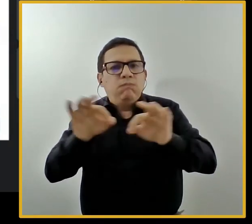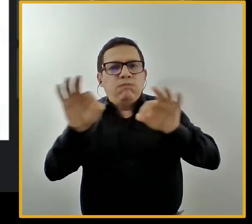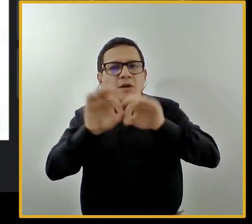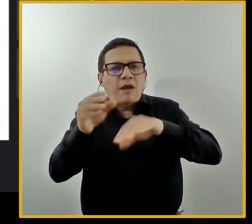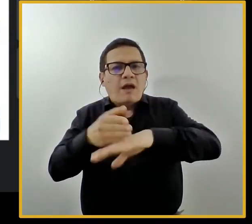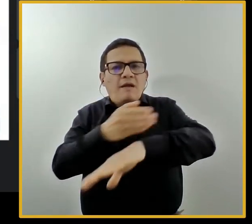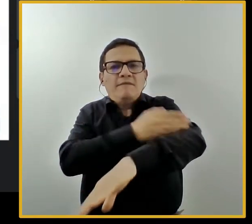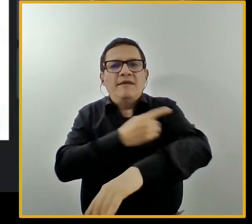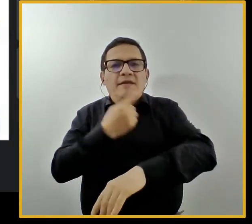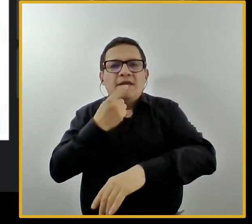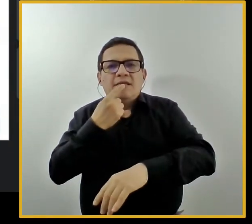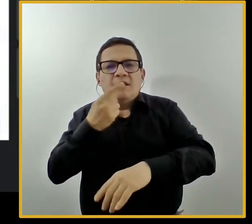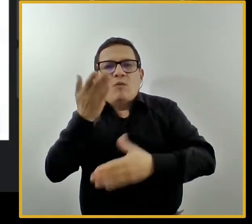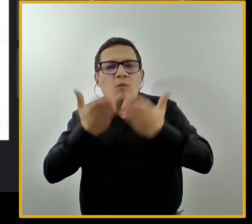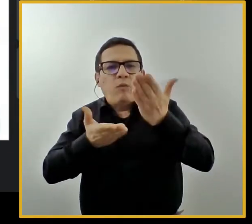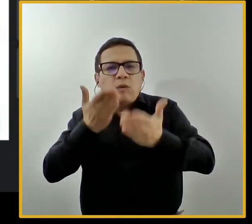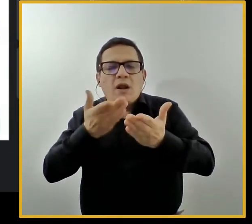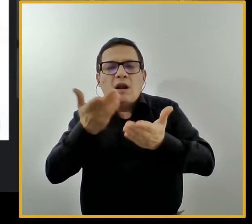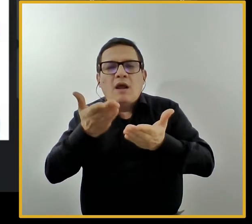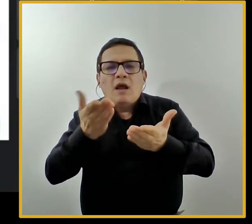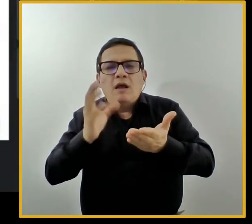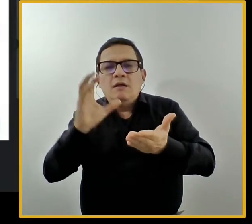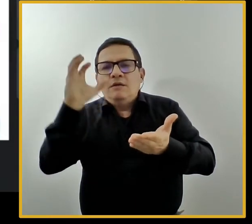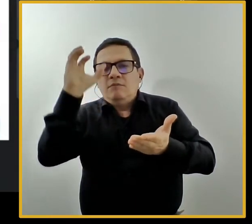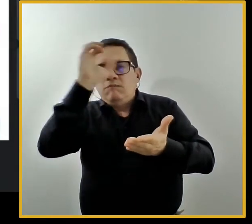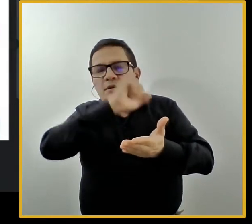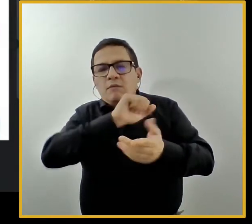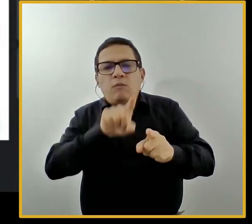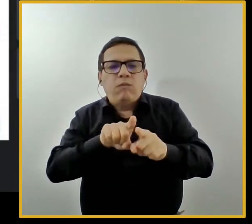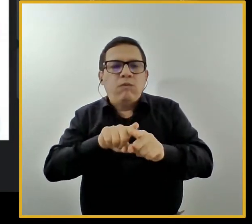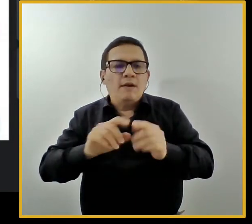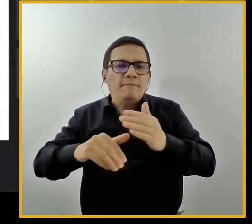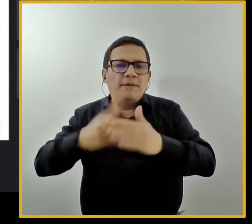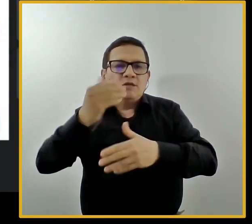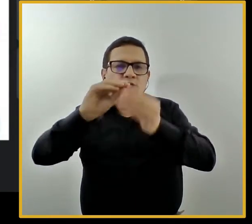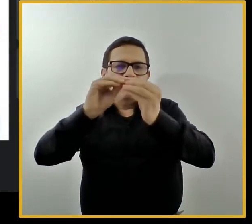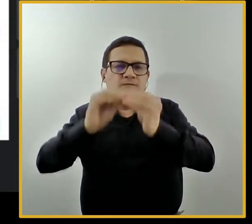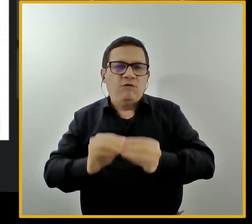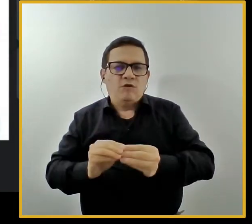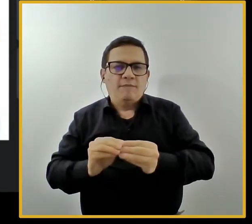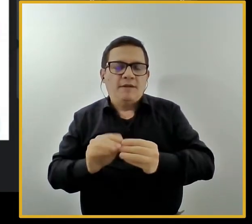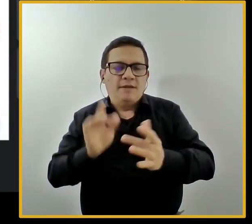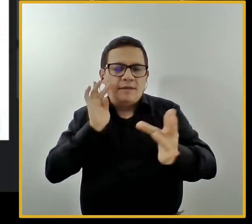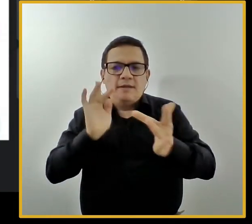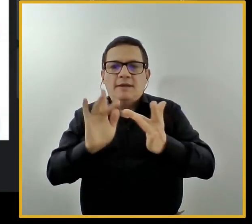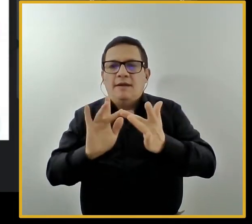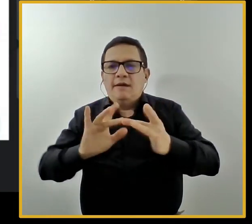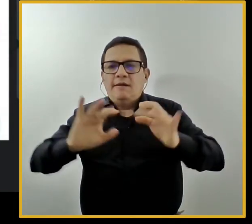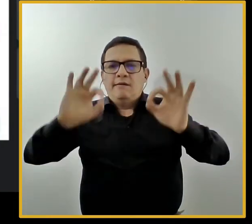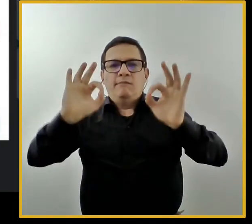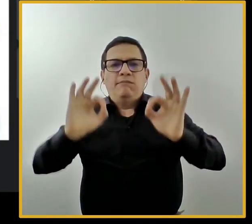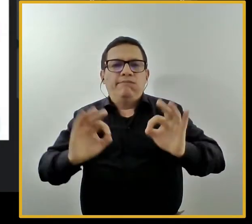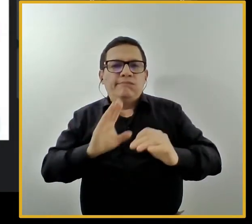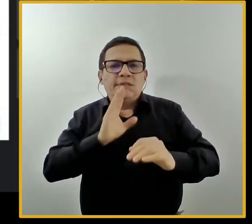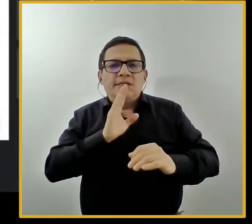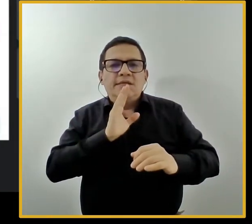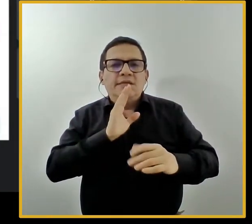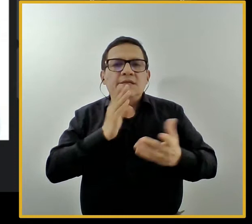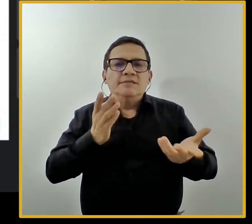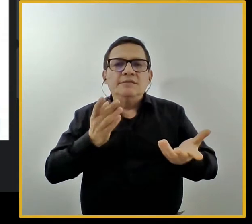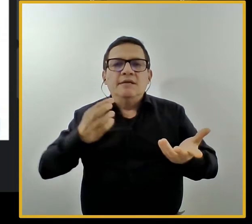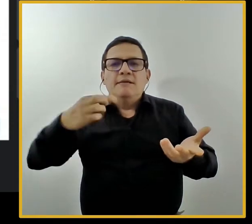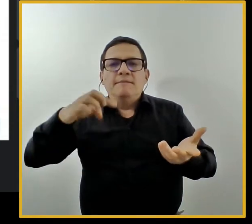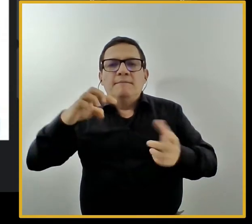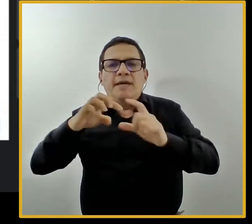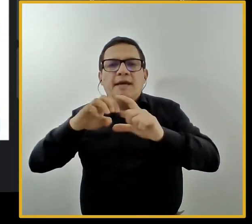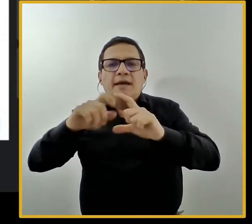habíamos mencionado, debemos de, a partir de esta forma estándar, pues podemos identificar quién es P de X y Q de